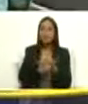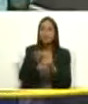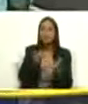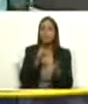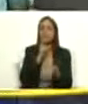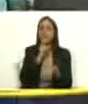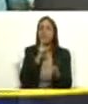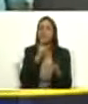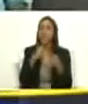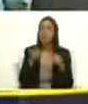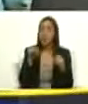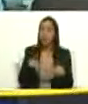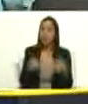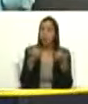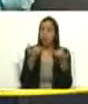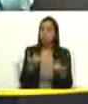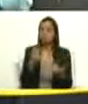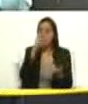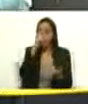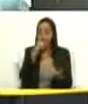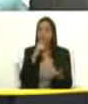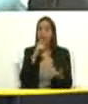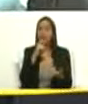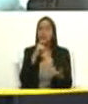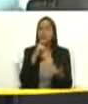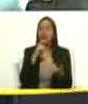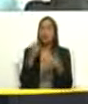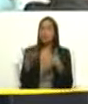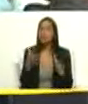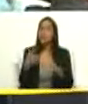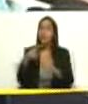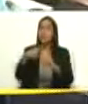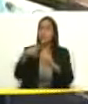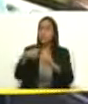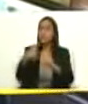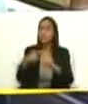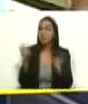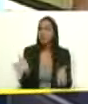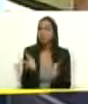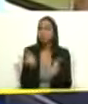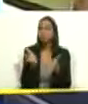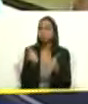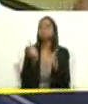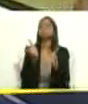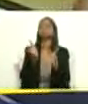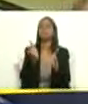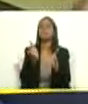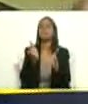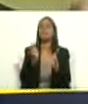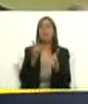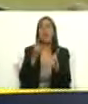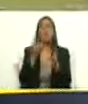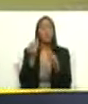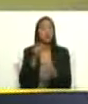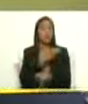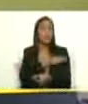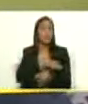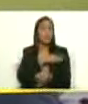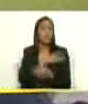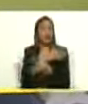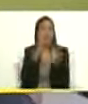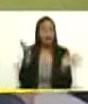eneros y febreros de grandes misiones de Nueva Generación la gran misión